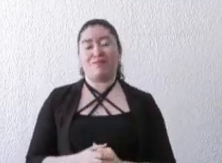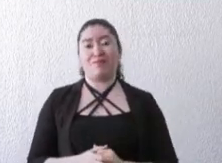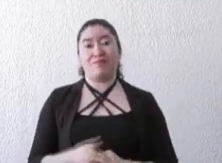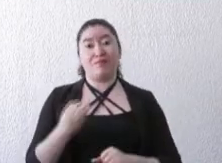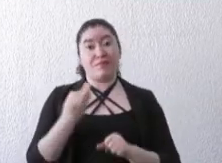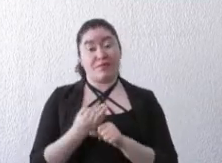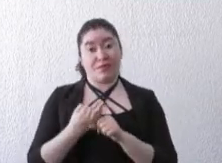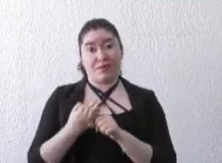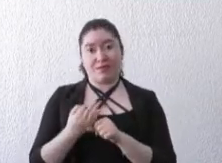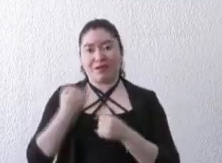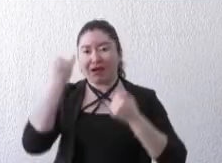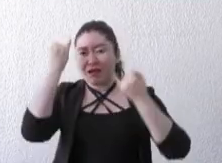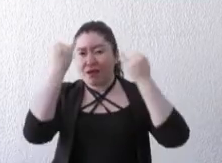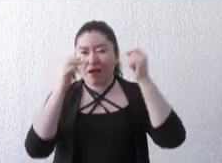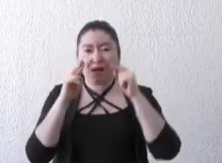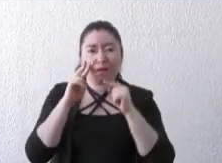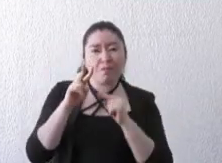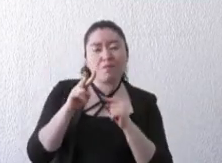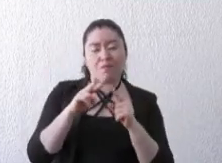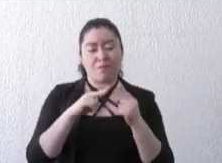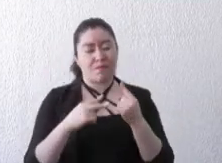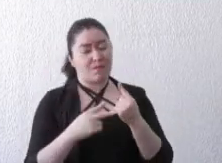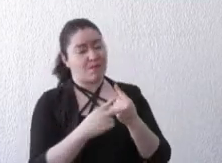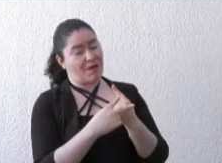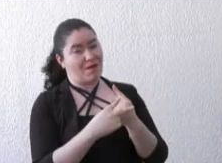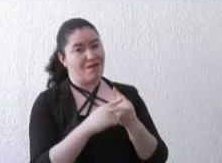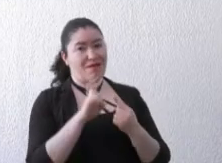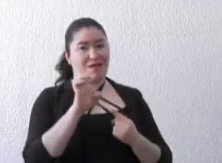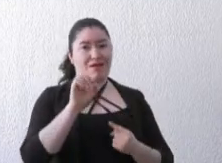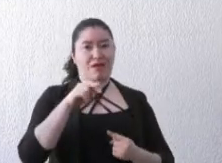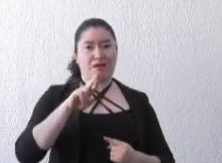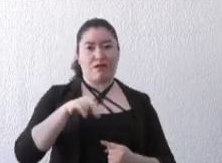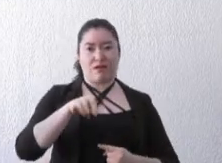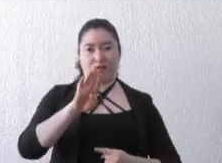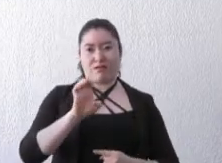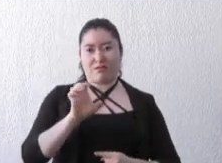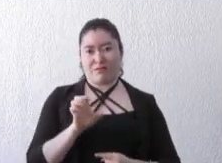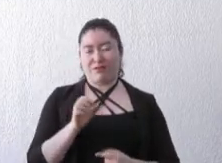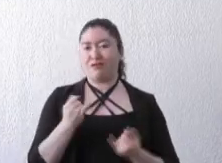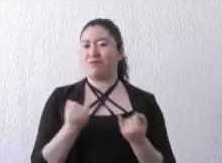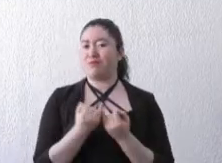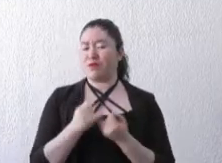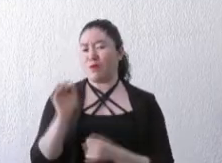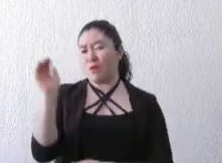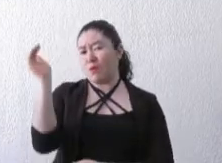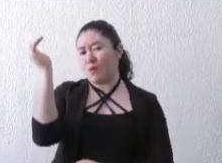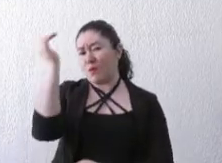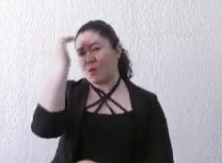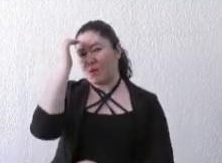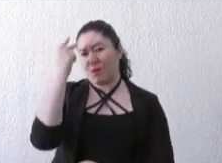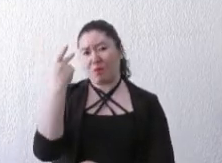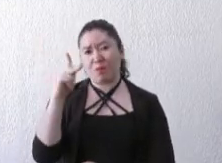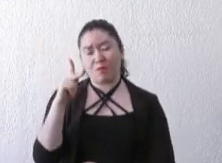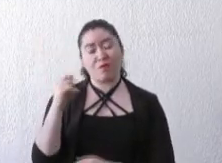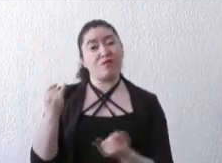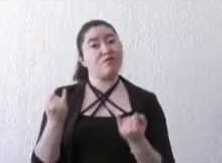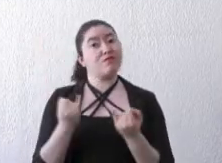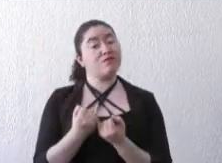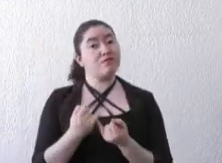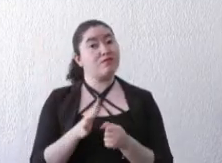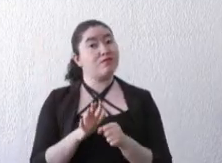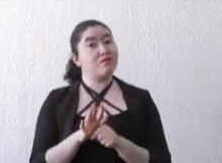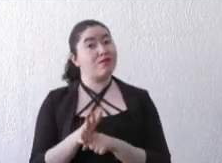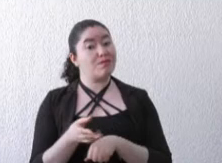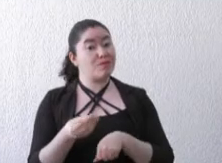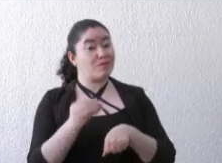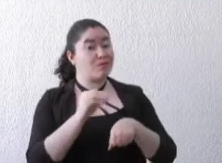Enrique también, esta visión arquitectónica y este conocimiento que tiene, y además pues esta incorporación